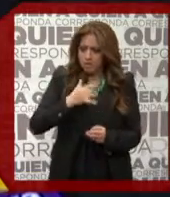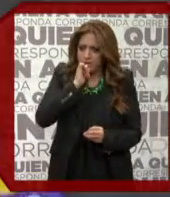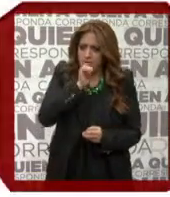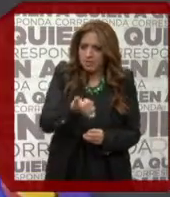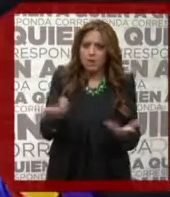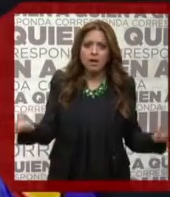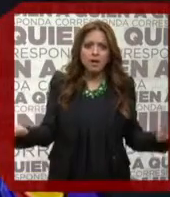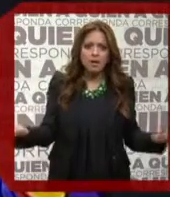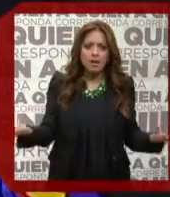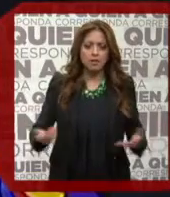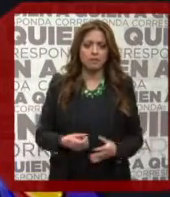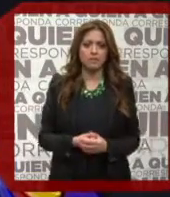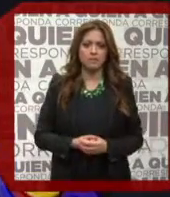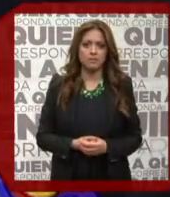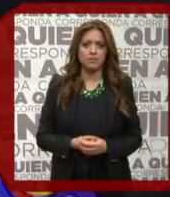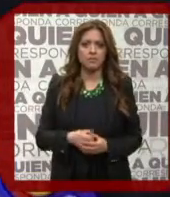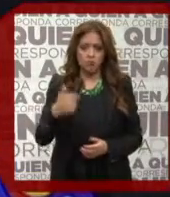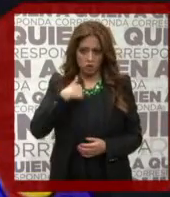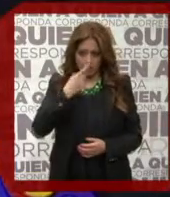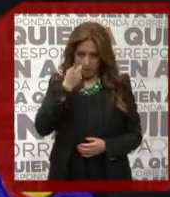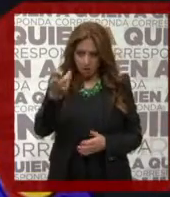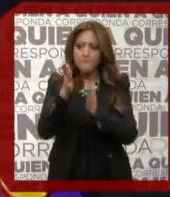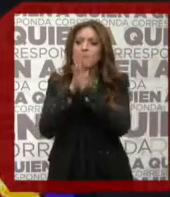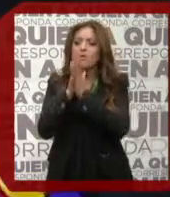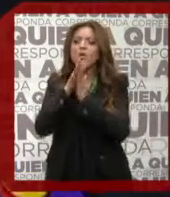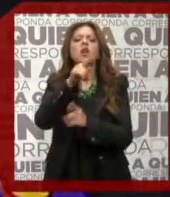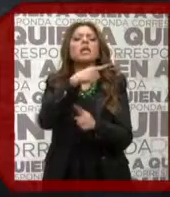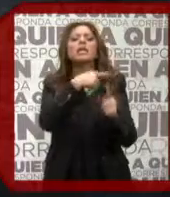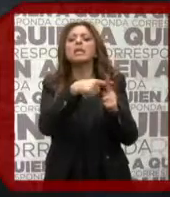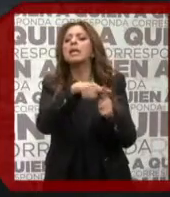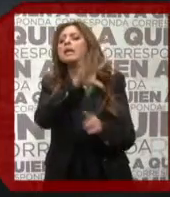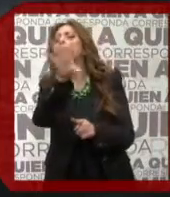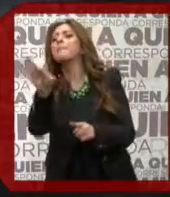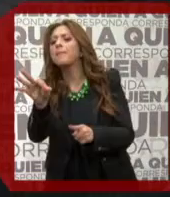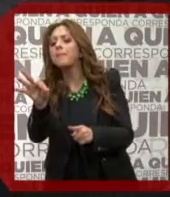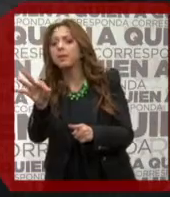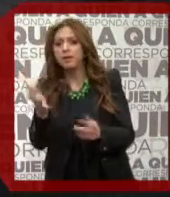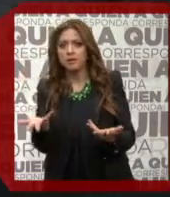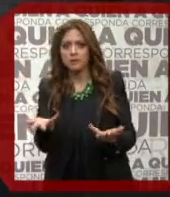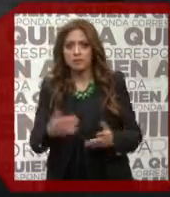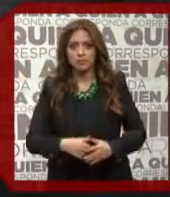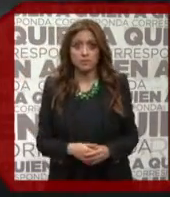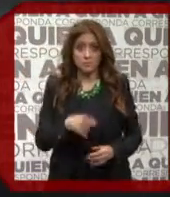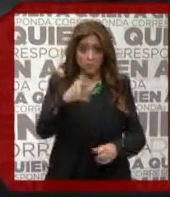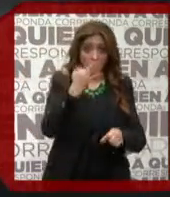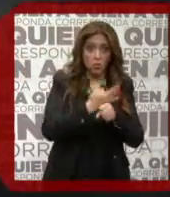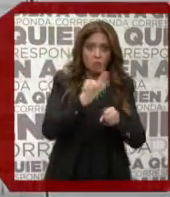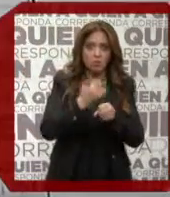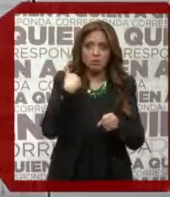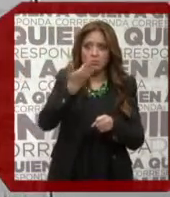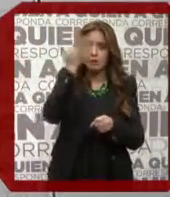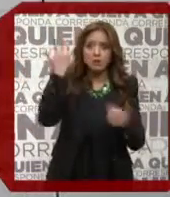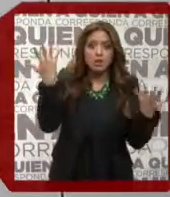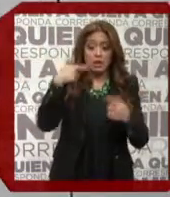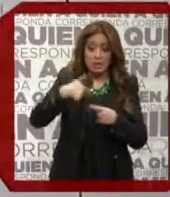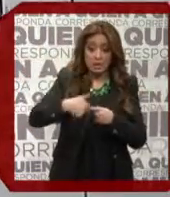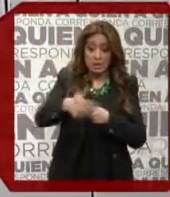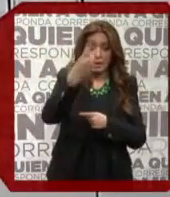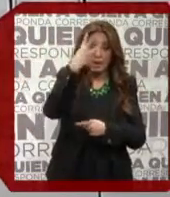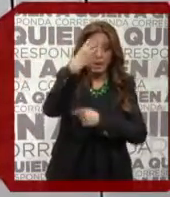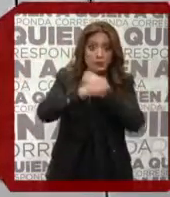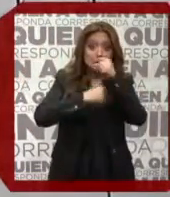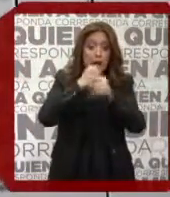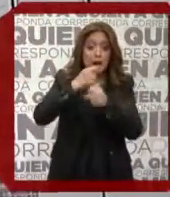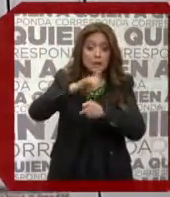dada de baja. Le dije, ¿me puede decir quién le dijo que yo estaba dada de baja? Ahora no sabe qué hacer. Le faltan 3 años para